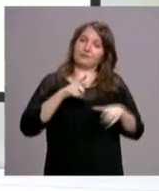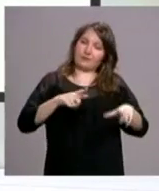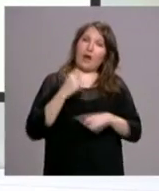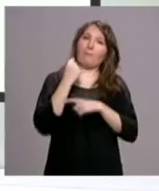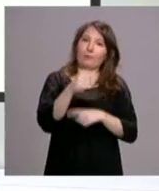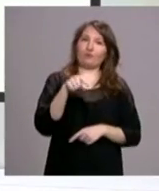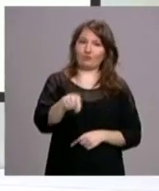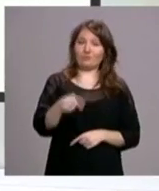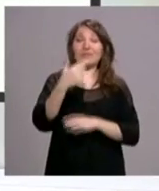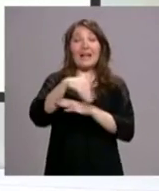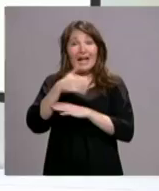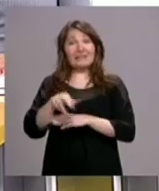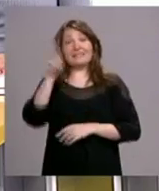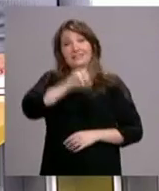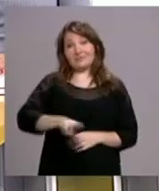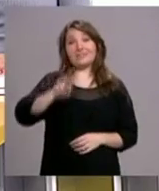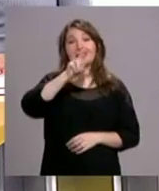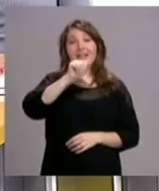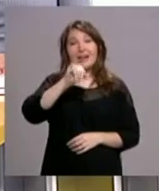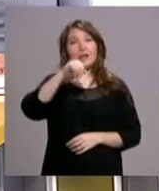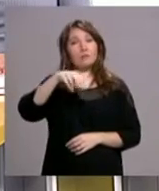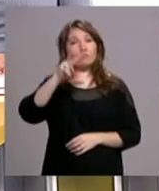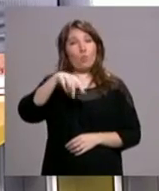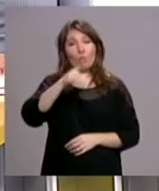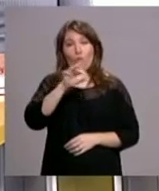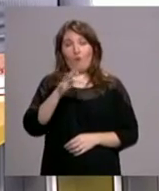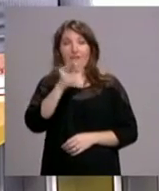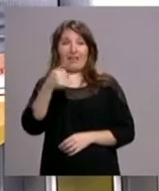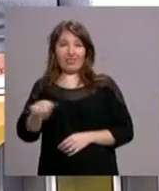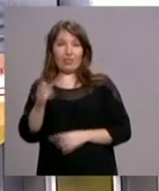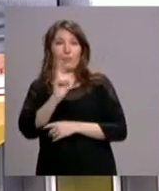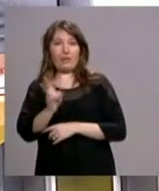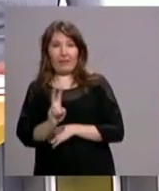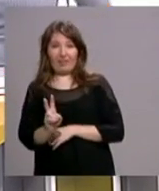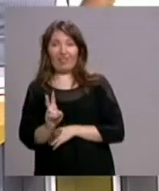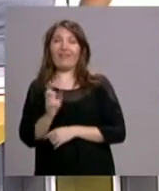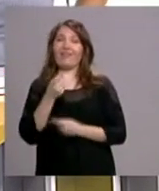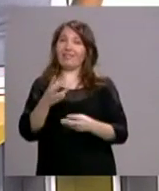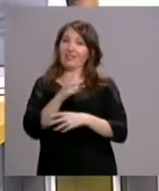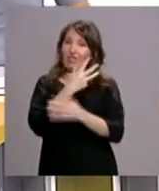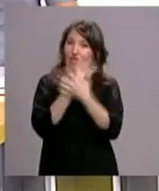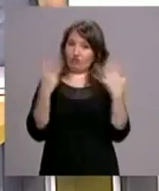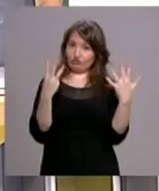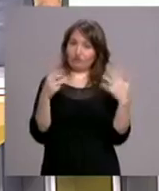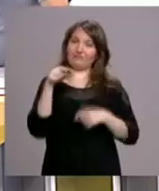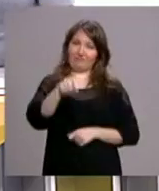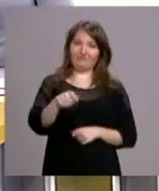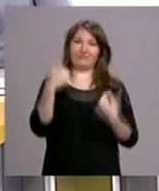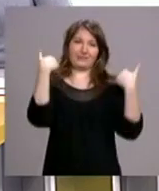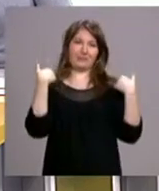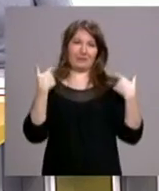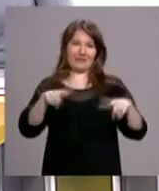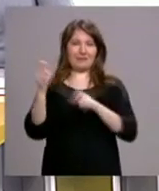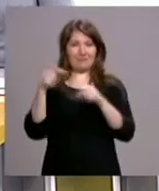en Raimundo Fernández Villaverde, número 18. Es donde está la Delegación de Migraciones de la Diócesis de Madrid.